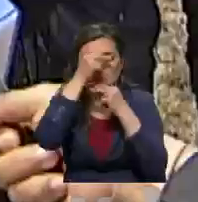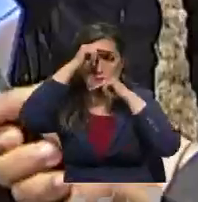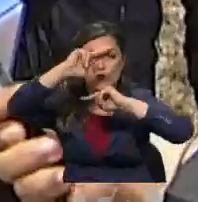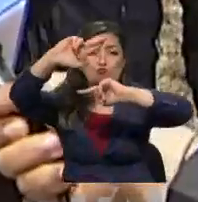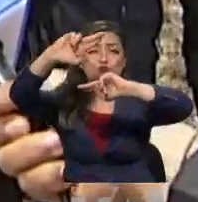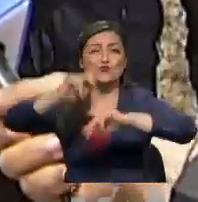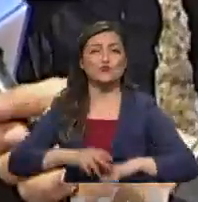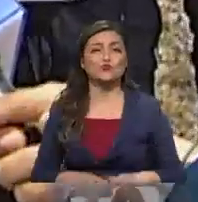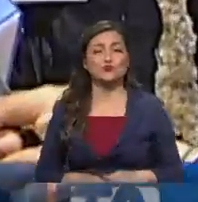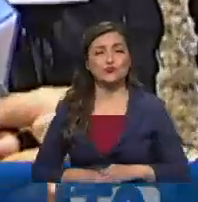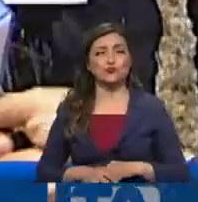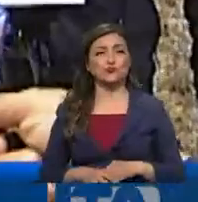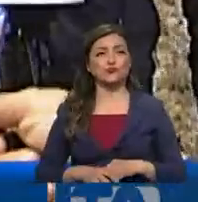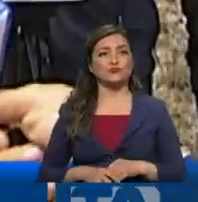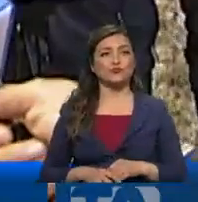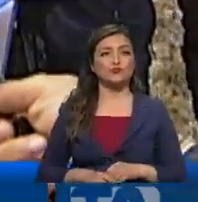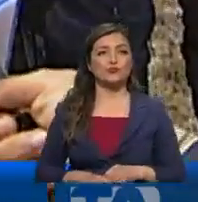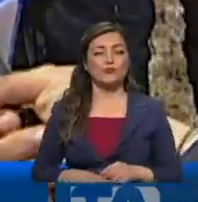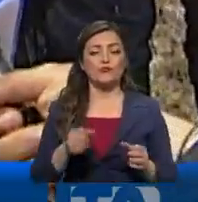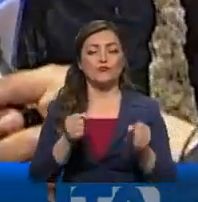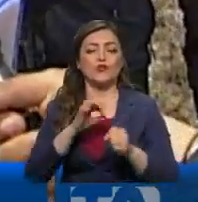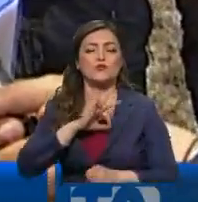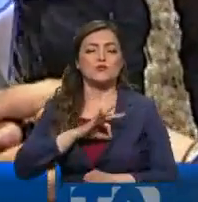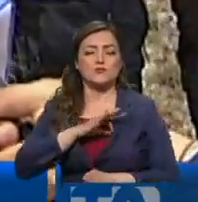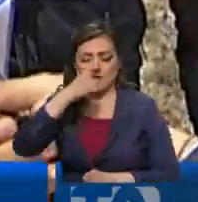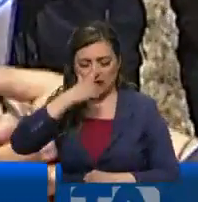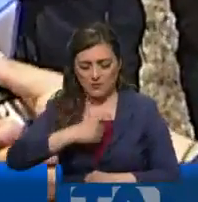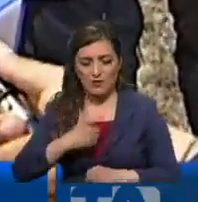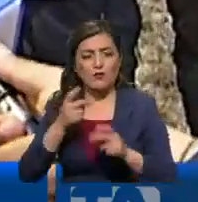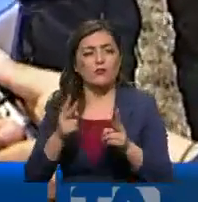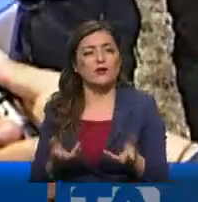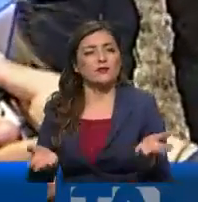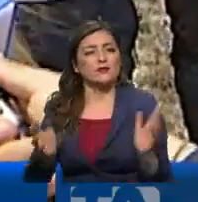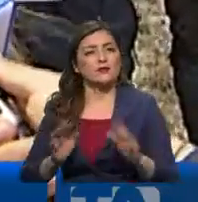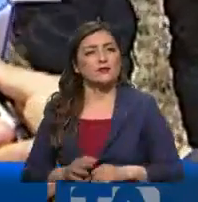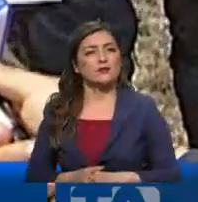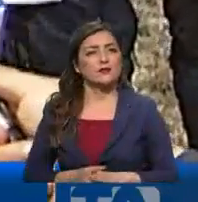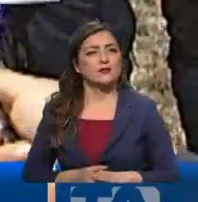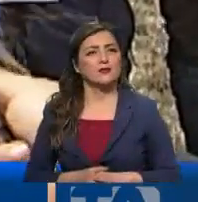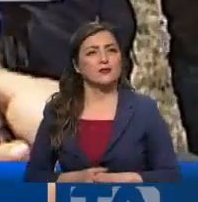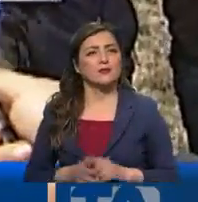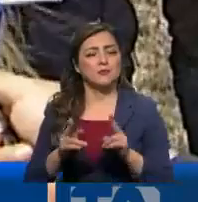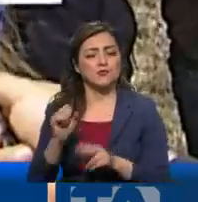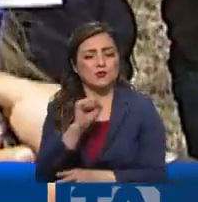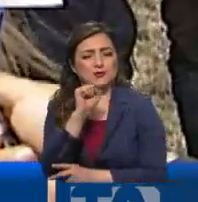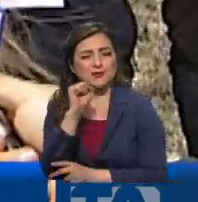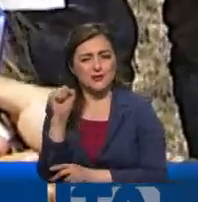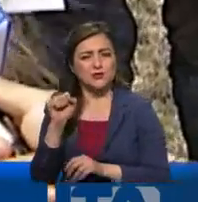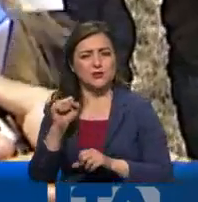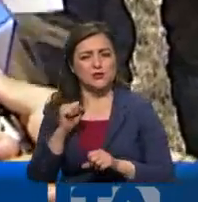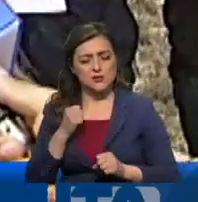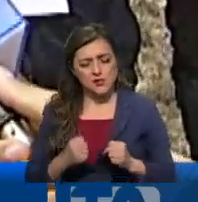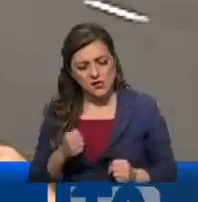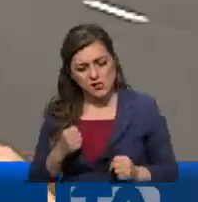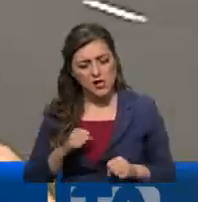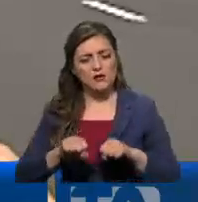memoria. Los transportistas hagan conciencia de que somos seres humanos igual que ellos y que tenemos los mismos derechos de estar en las vías como